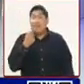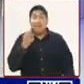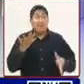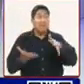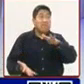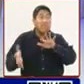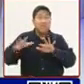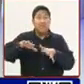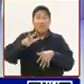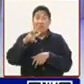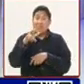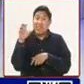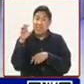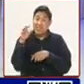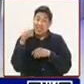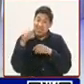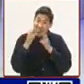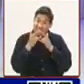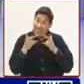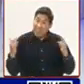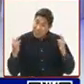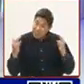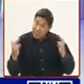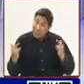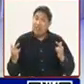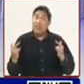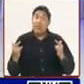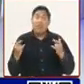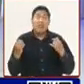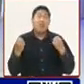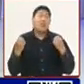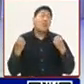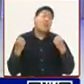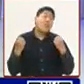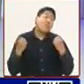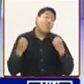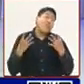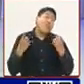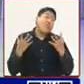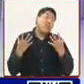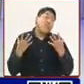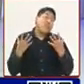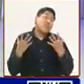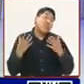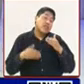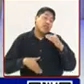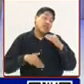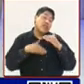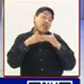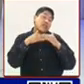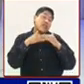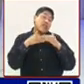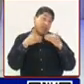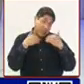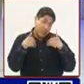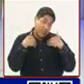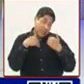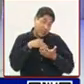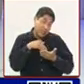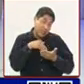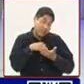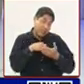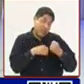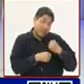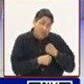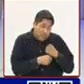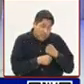más o menos hay como 300 carpas. ¿Se sabe cuál es la cantidad de plazas que tienen en el Estado Mayor?